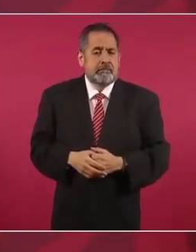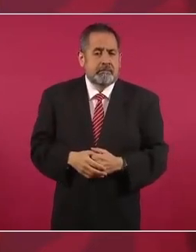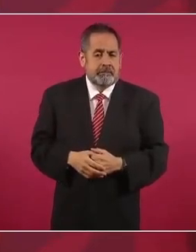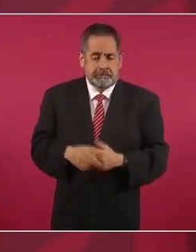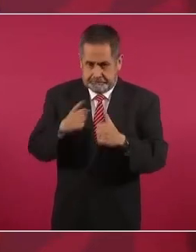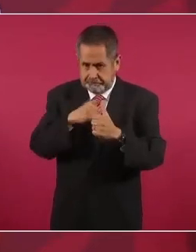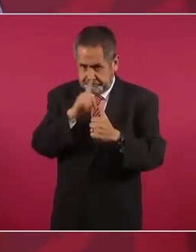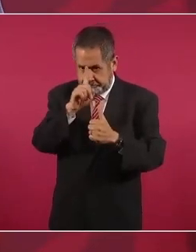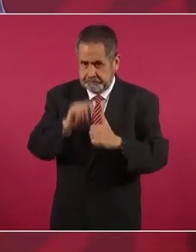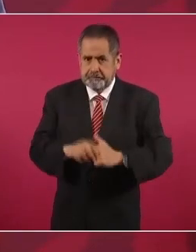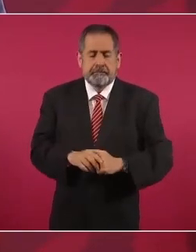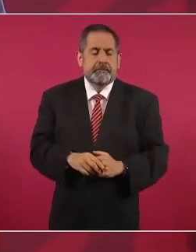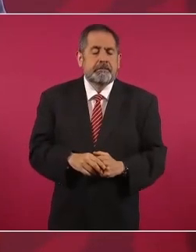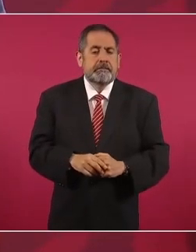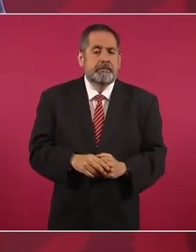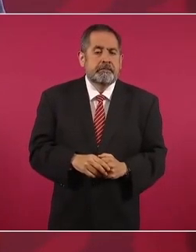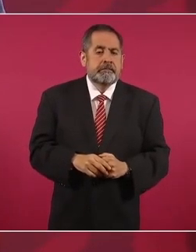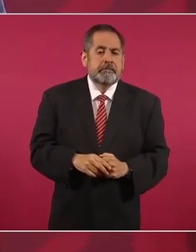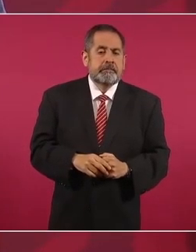Primero,